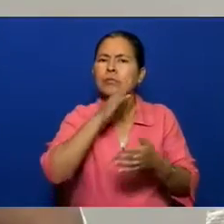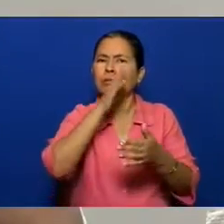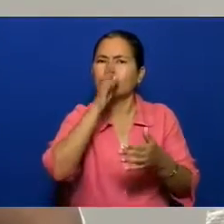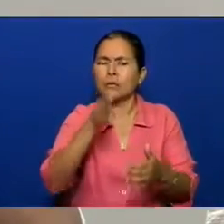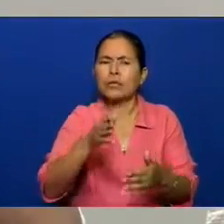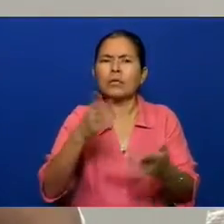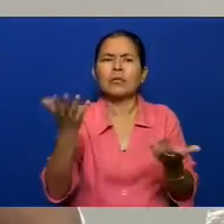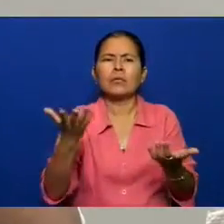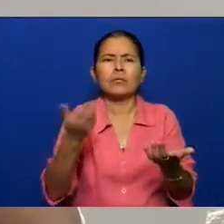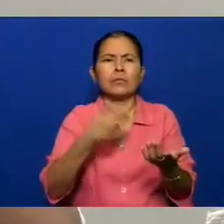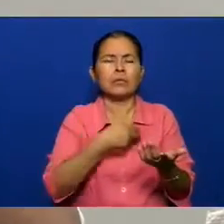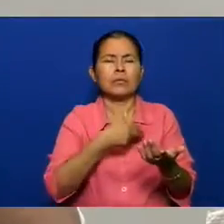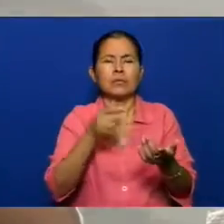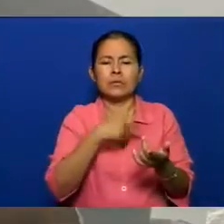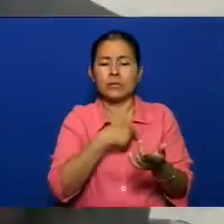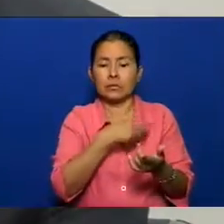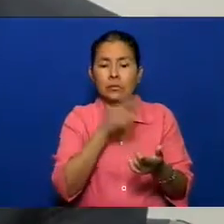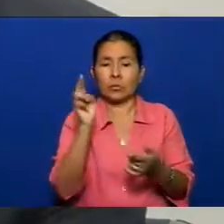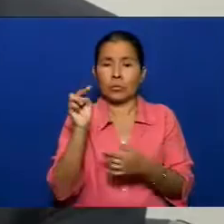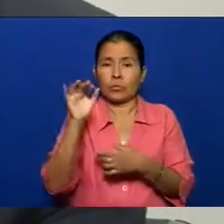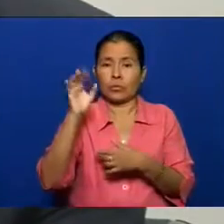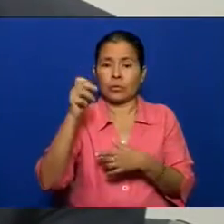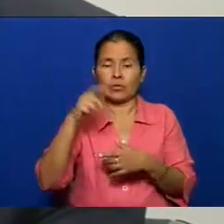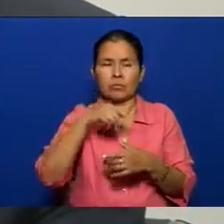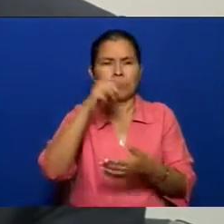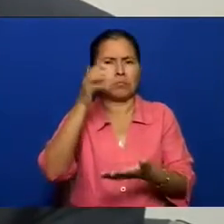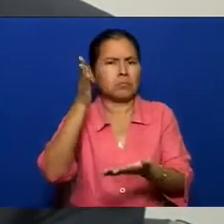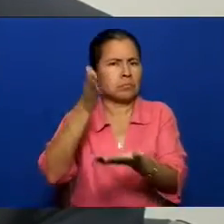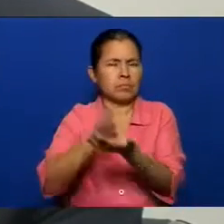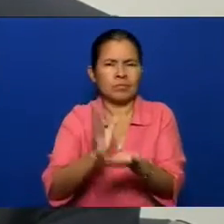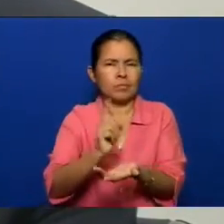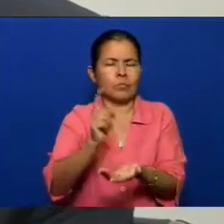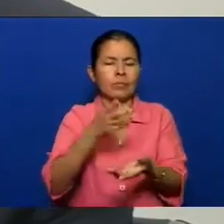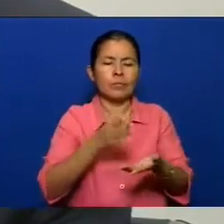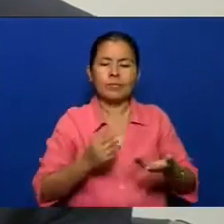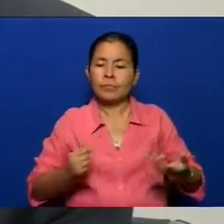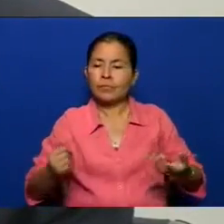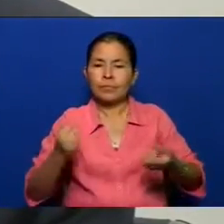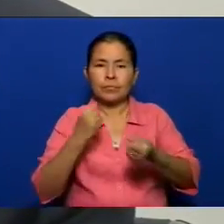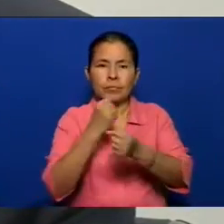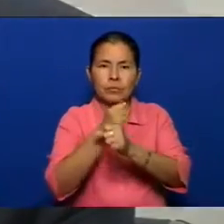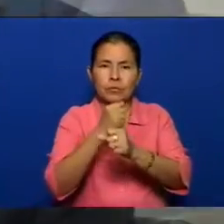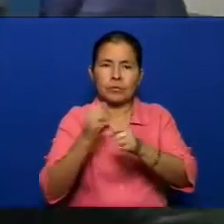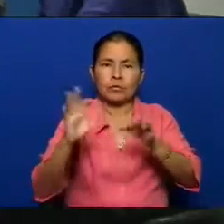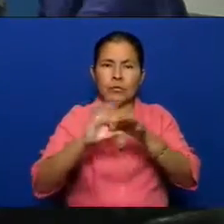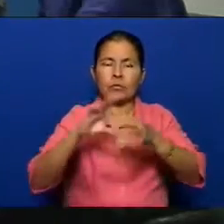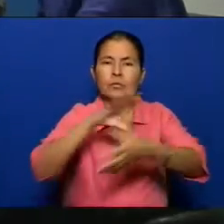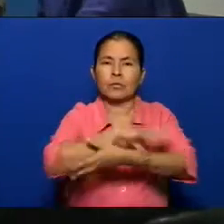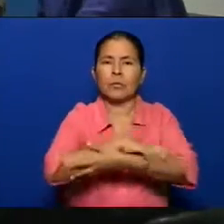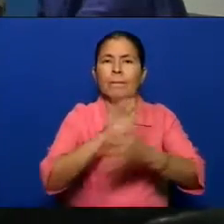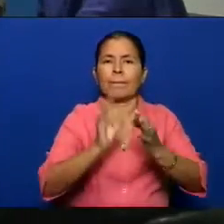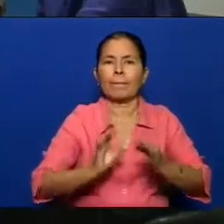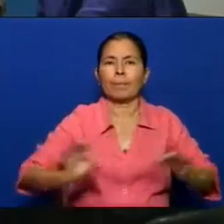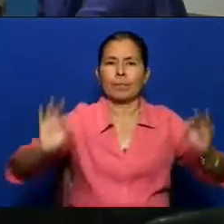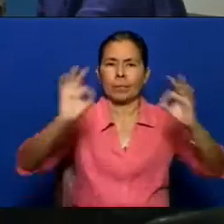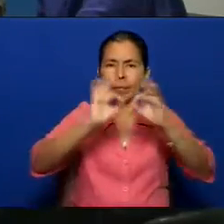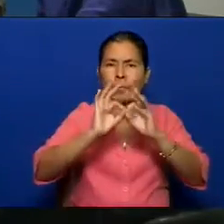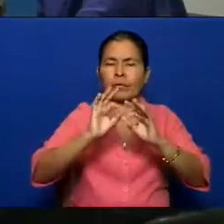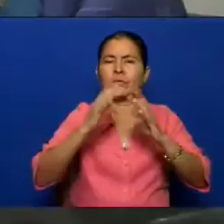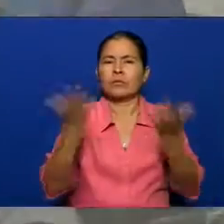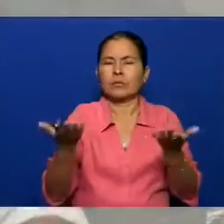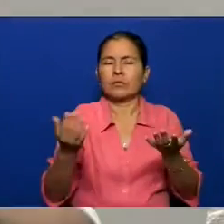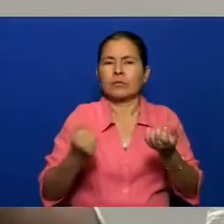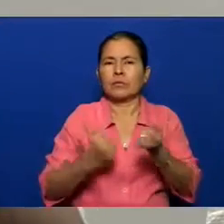uno llega a aportar. Y eso creo que es una ventaja muy grande para la cooperación internacional. Ahora, diputado, ¿cuáles deben de